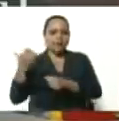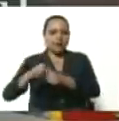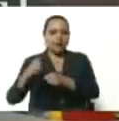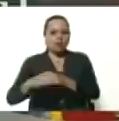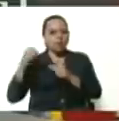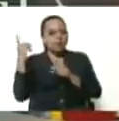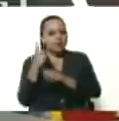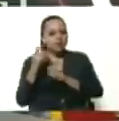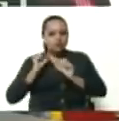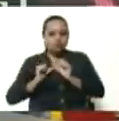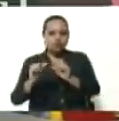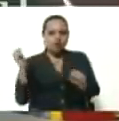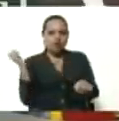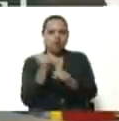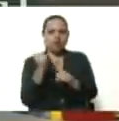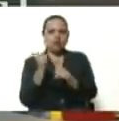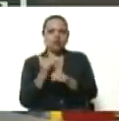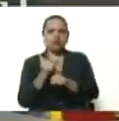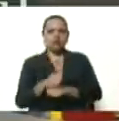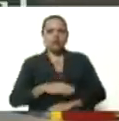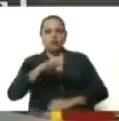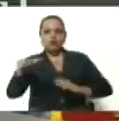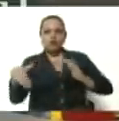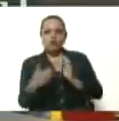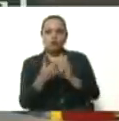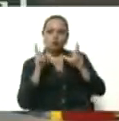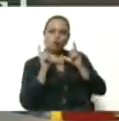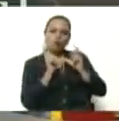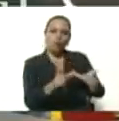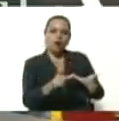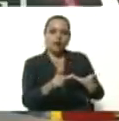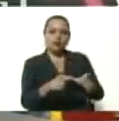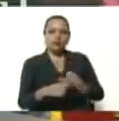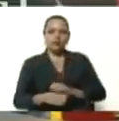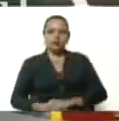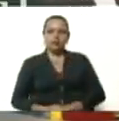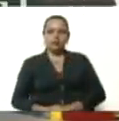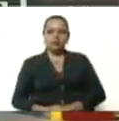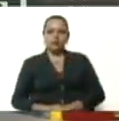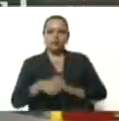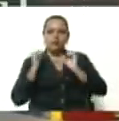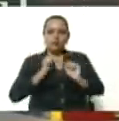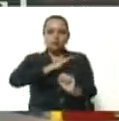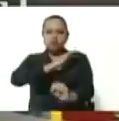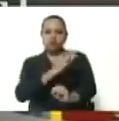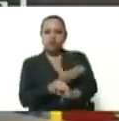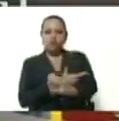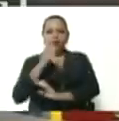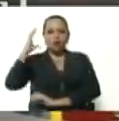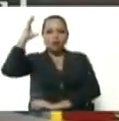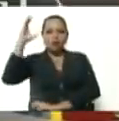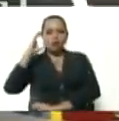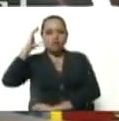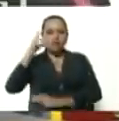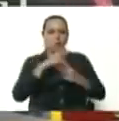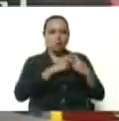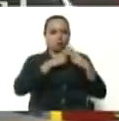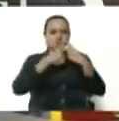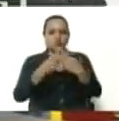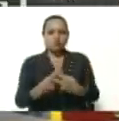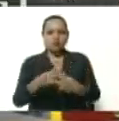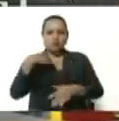trabajando para que toda la cuarentena radical, consciente, voluntaria,